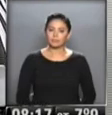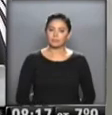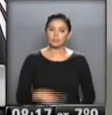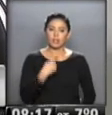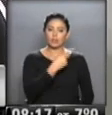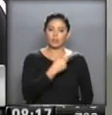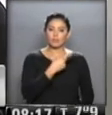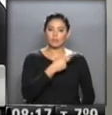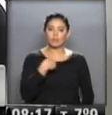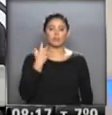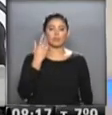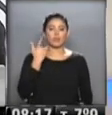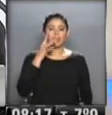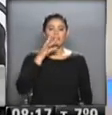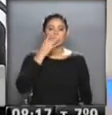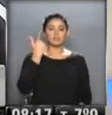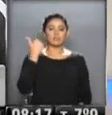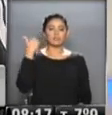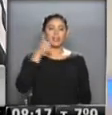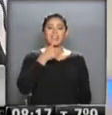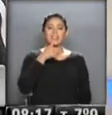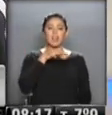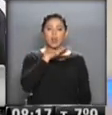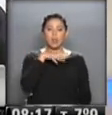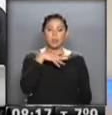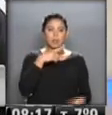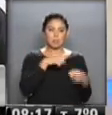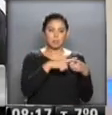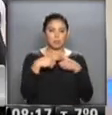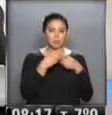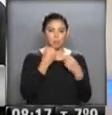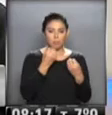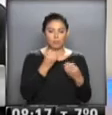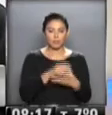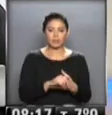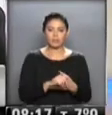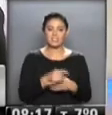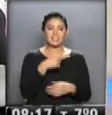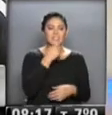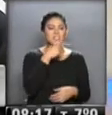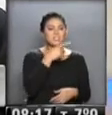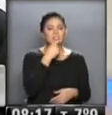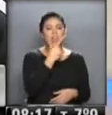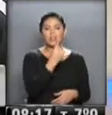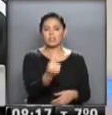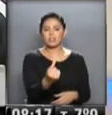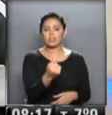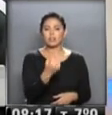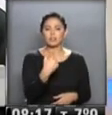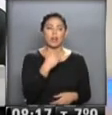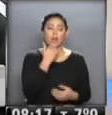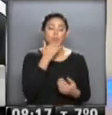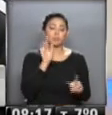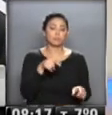afecto grande, la he dirigido circunstancialmente en Quilmes. No me preocupa en términos que yo no sé si dijo lo que dijo, no hablé con ella y